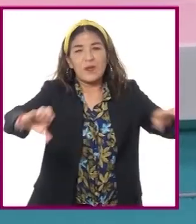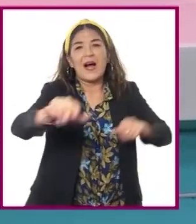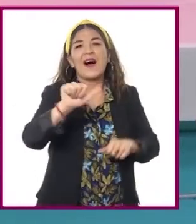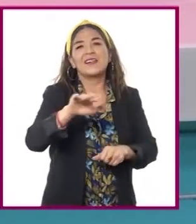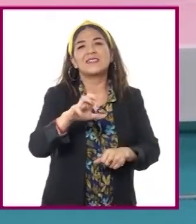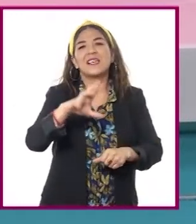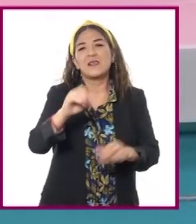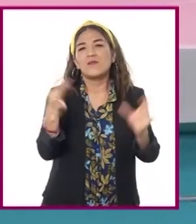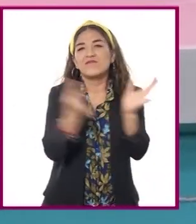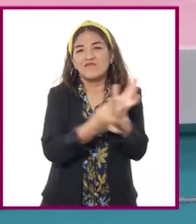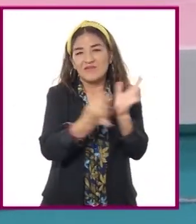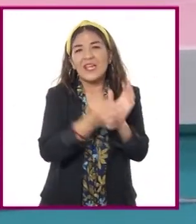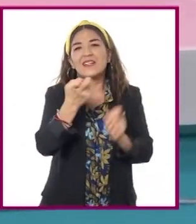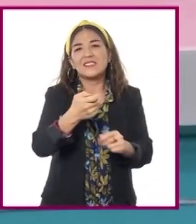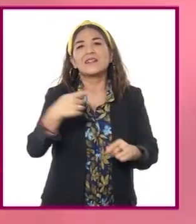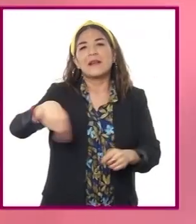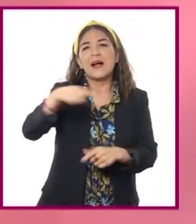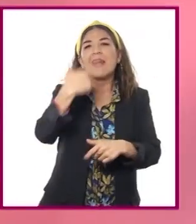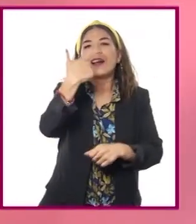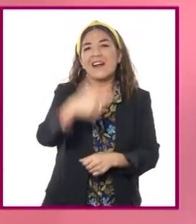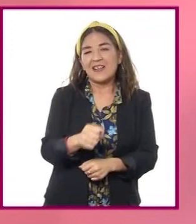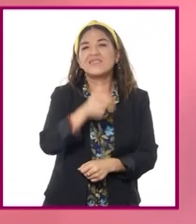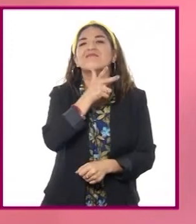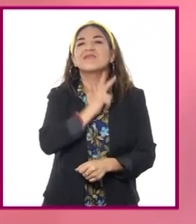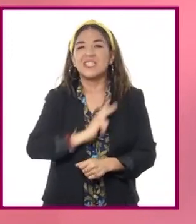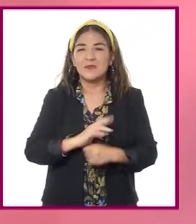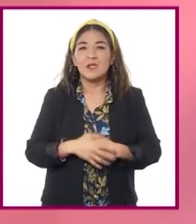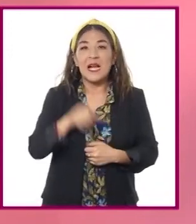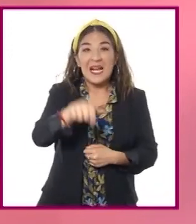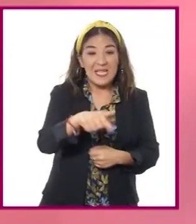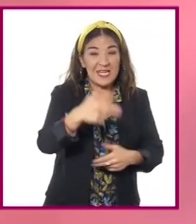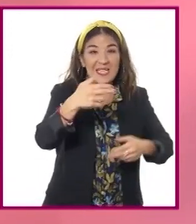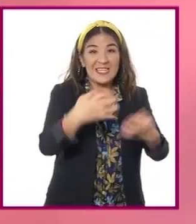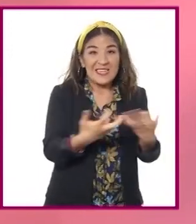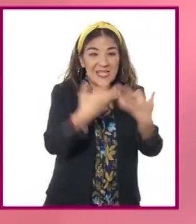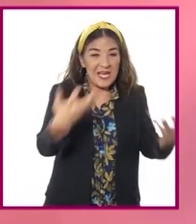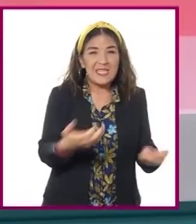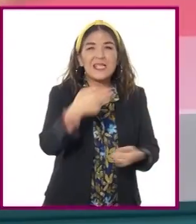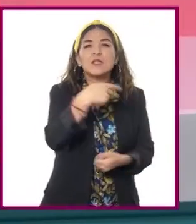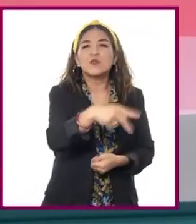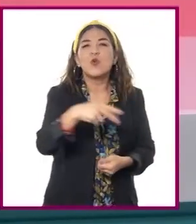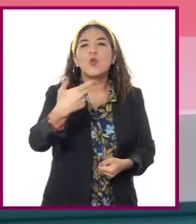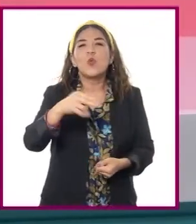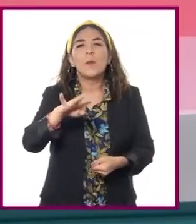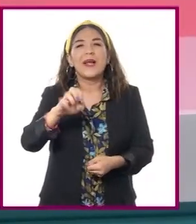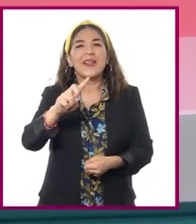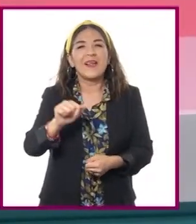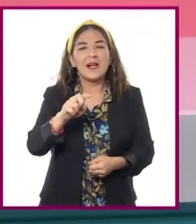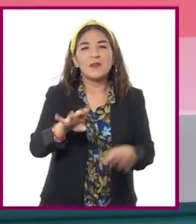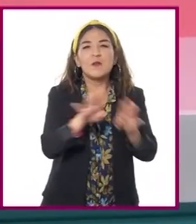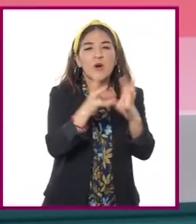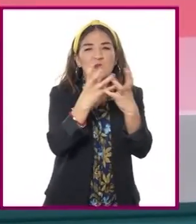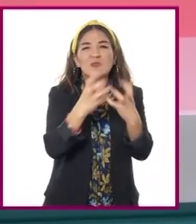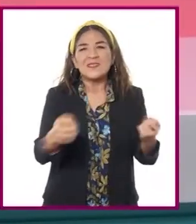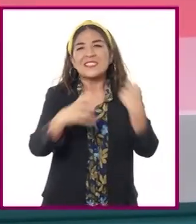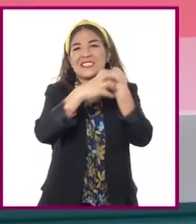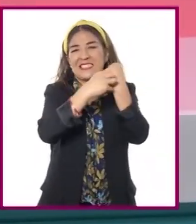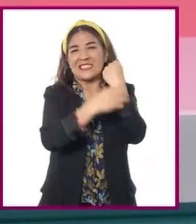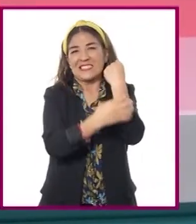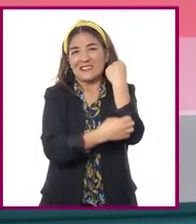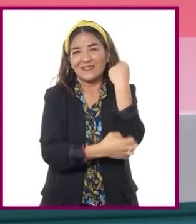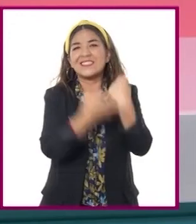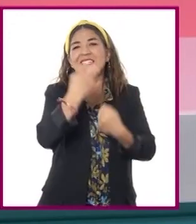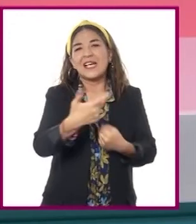de una abastecedora de gasolina. La humedad de la tierra hizo que los metales sufrieran corrosión